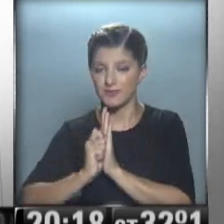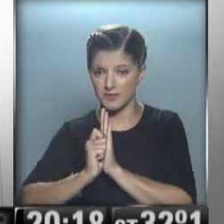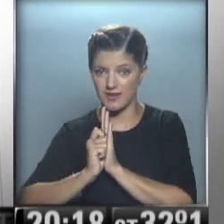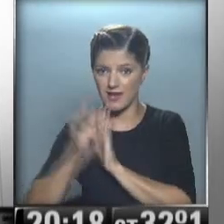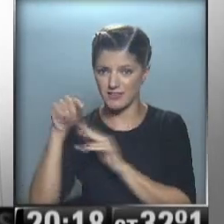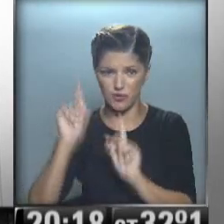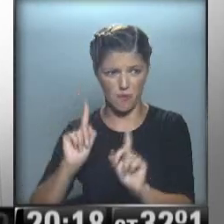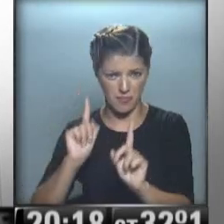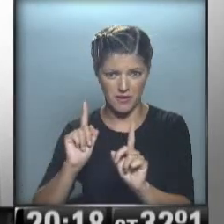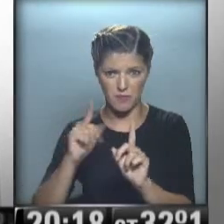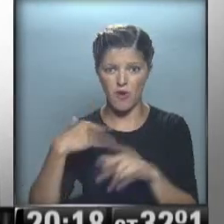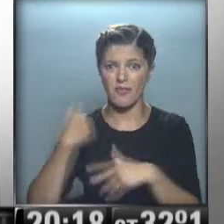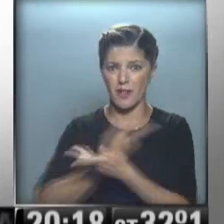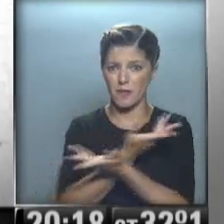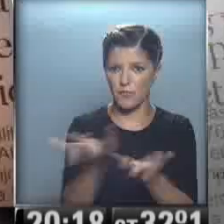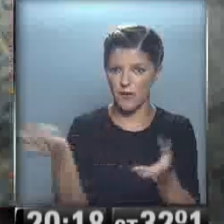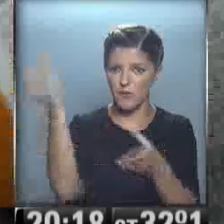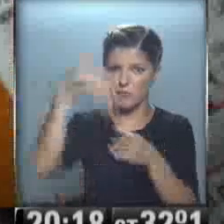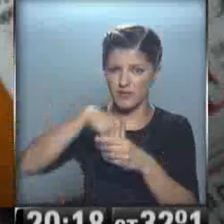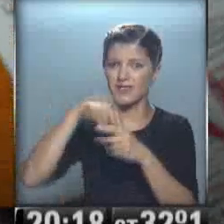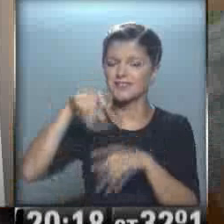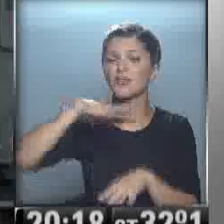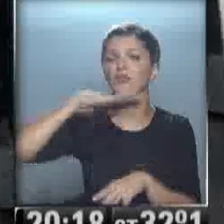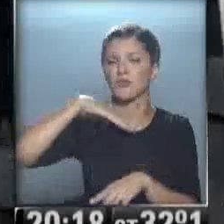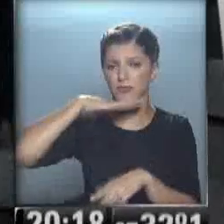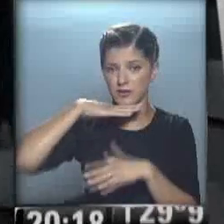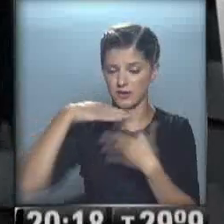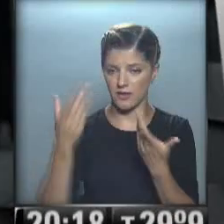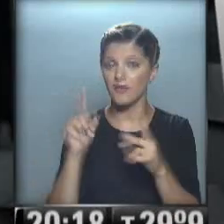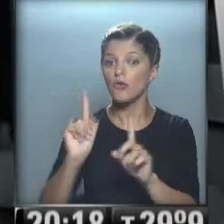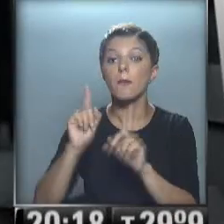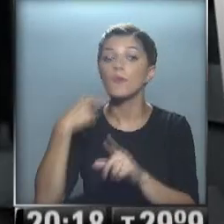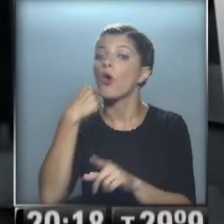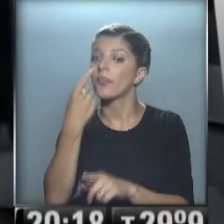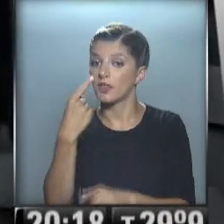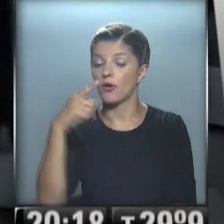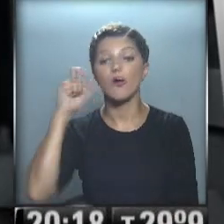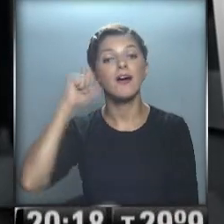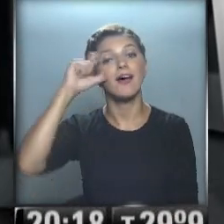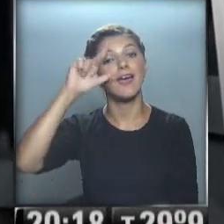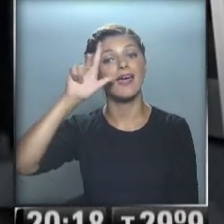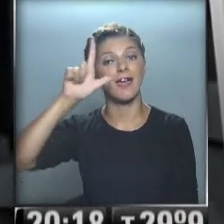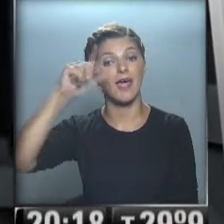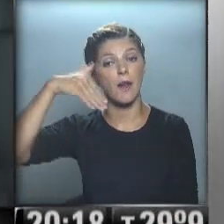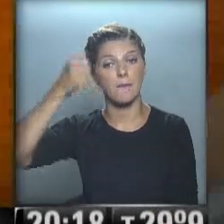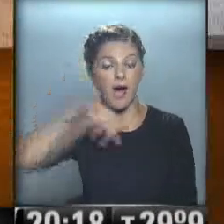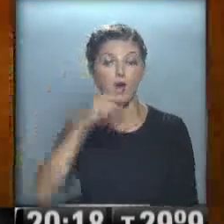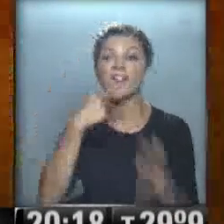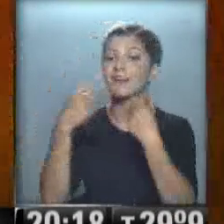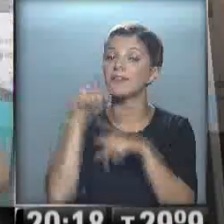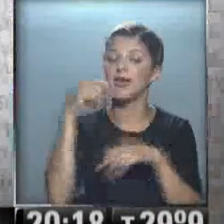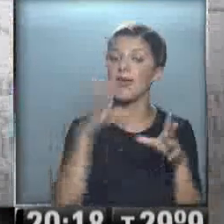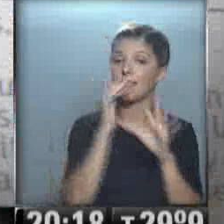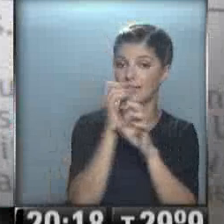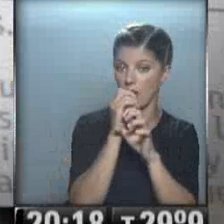voluntad de llegar al pueblo y esas tonterías que se dijeron es lo que dice el propio helman en una nota que le hacen en el